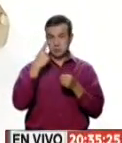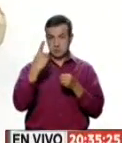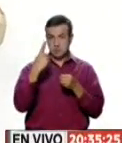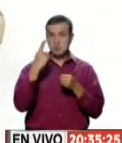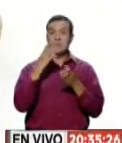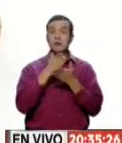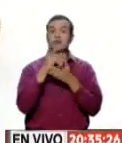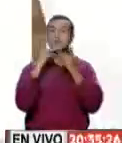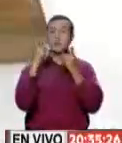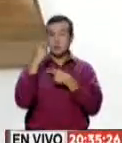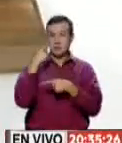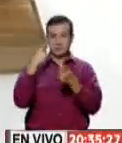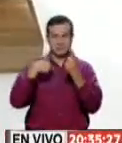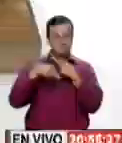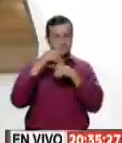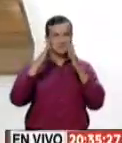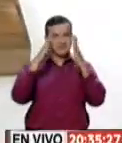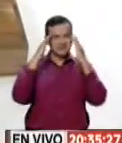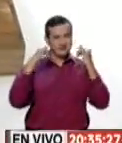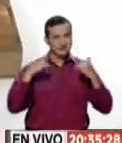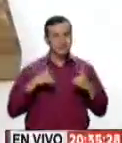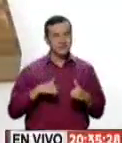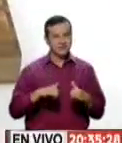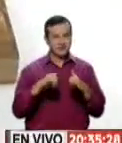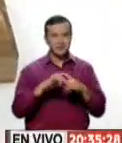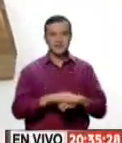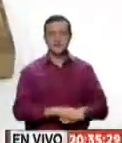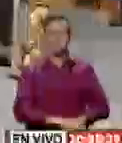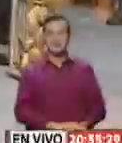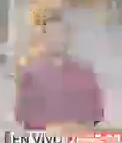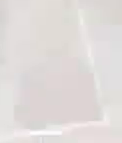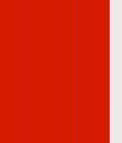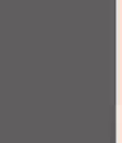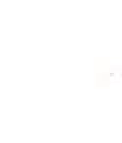de los medios públicos. Quédese en la sintonía de Telediario.